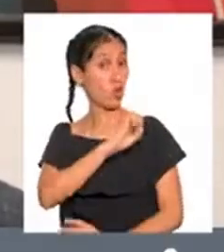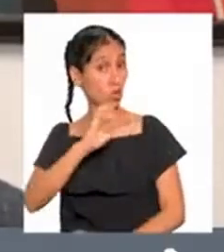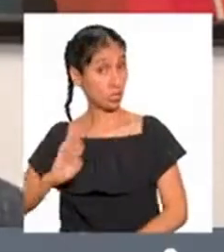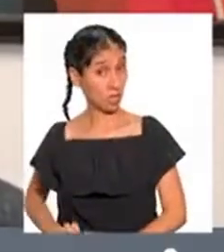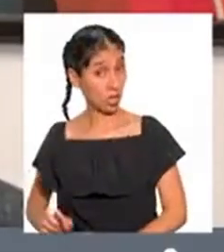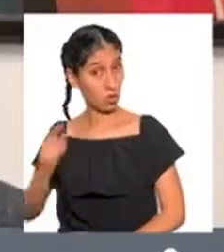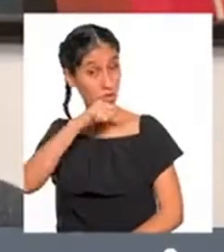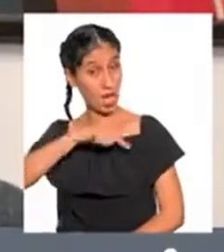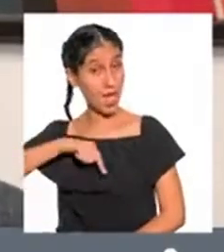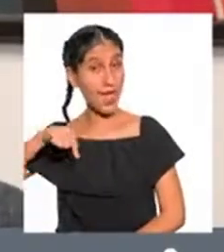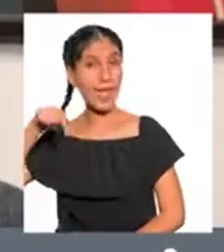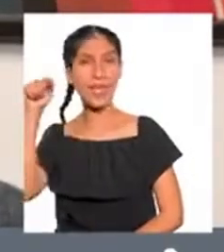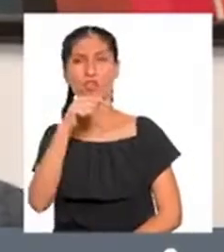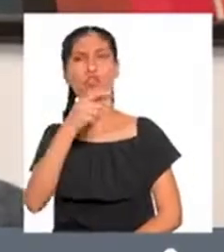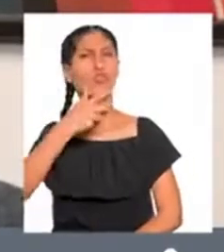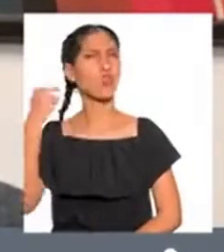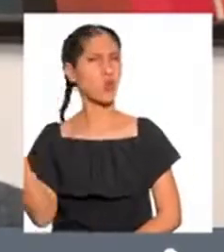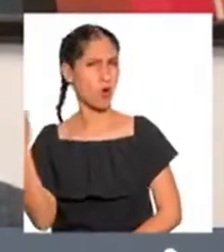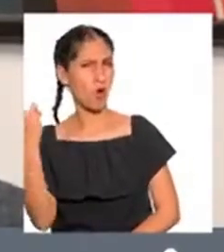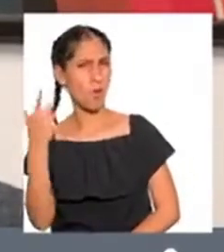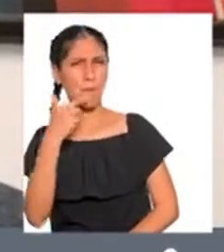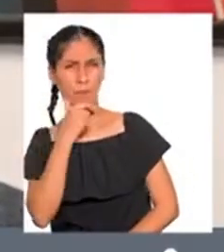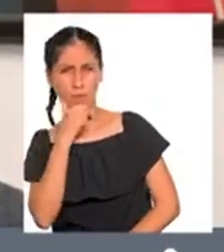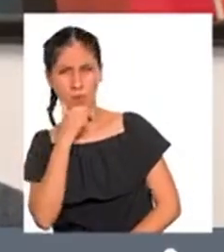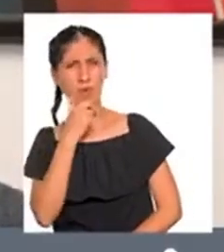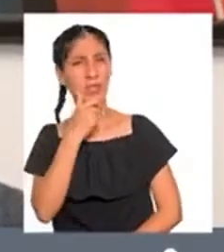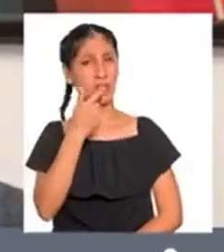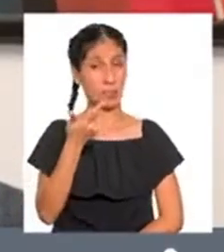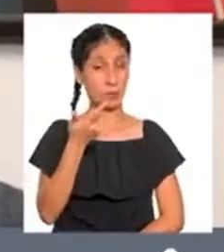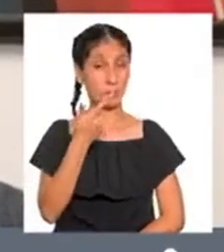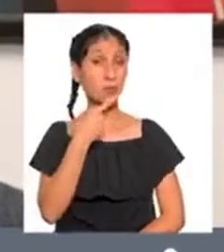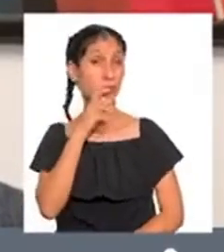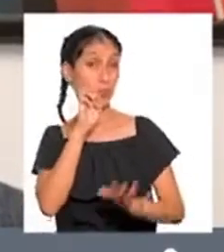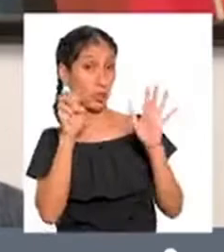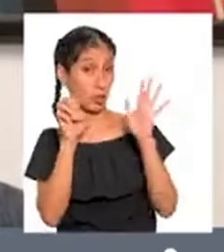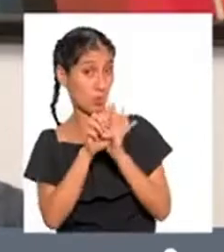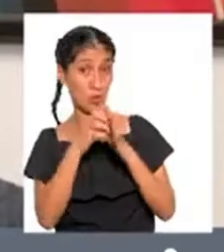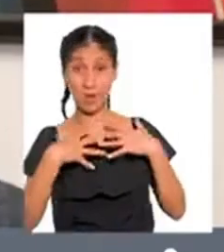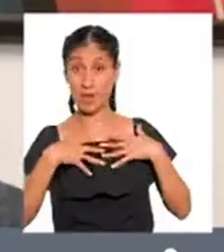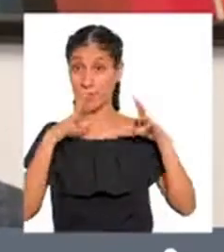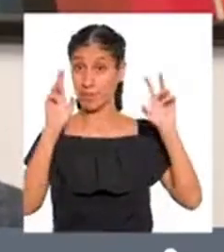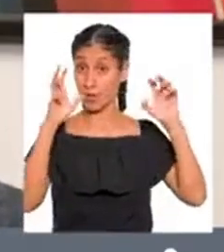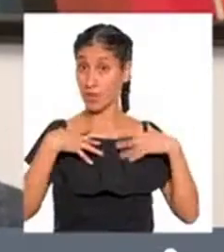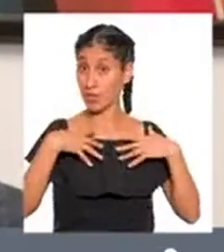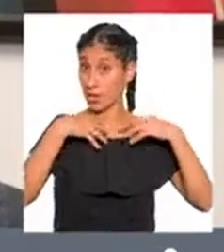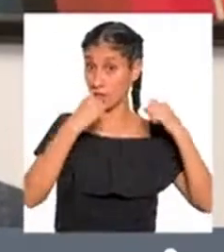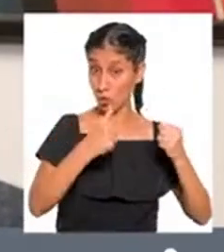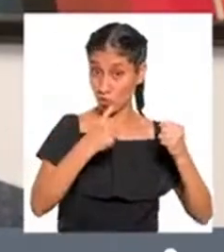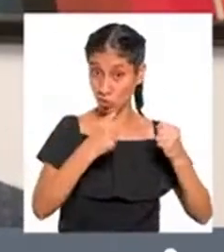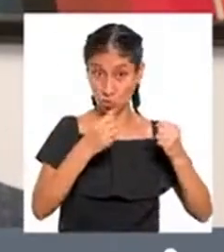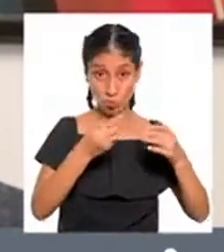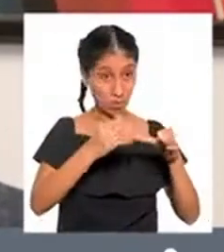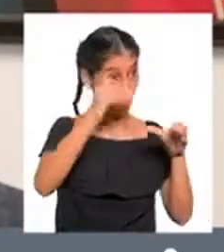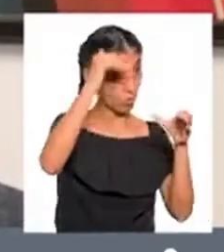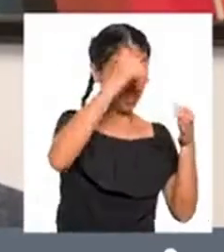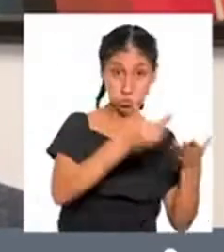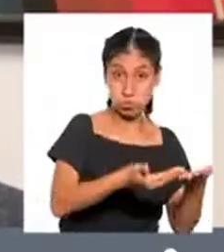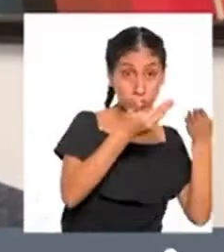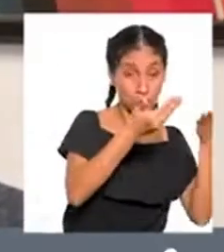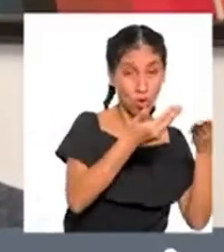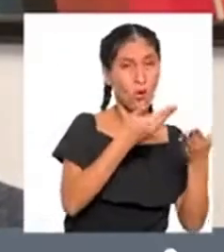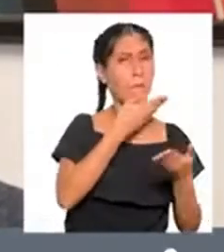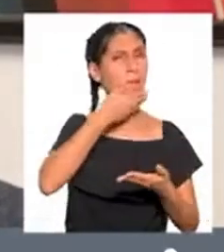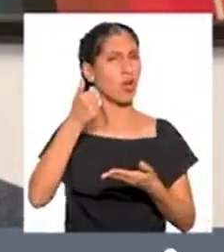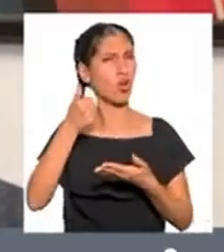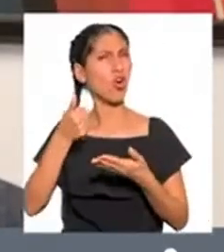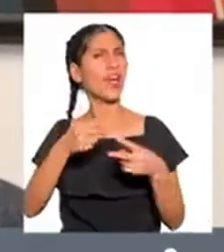deben invertir o no deben invertir tanto en sectores como salud, y más bien el cuidado de la salud debe